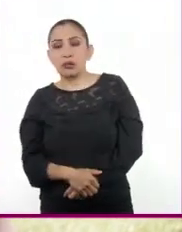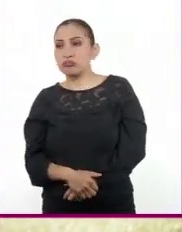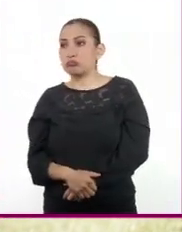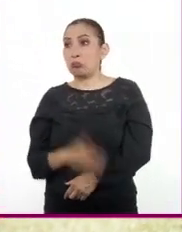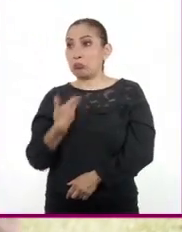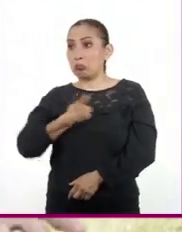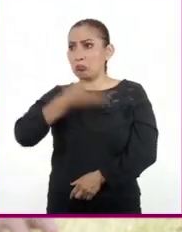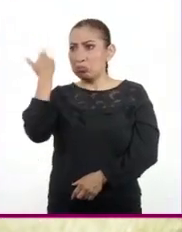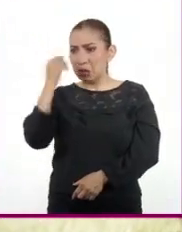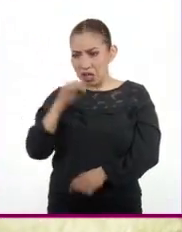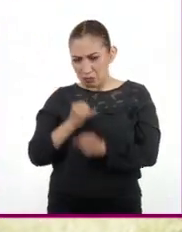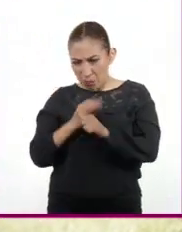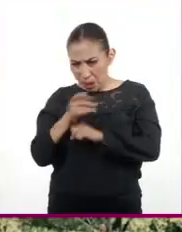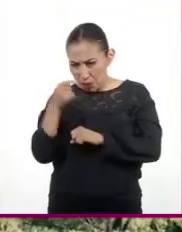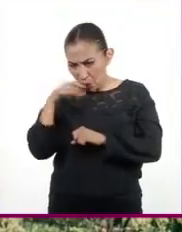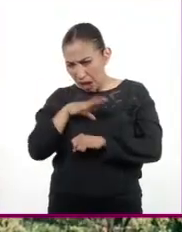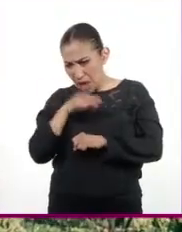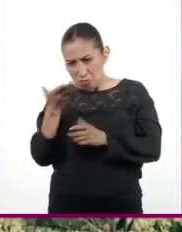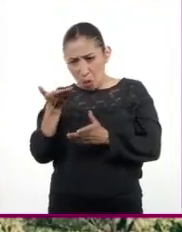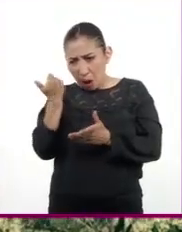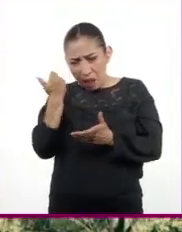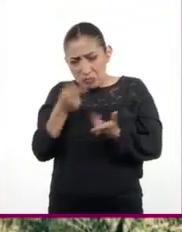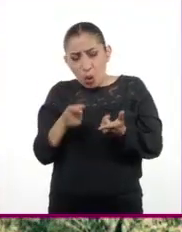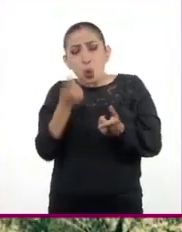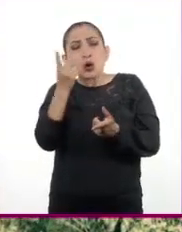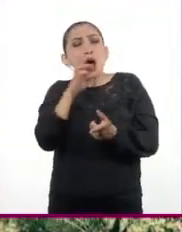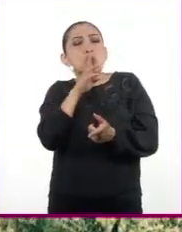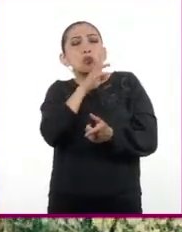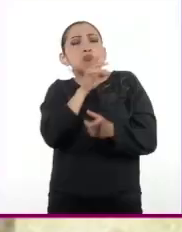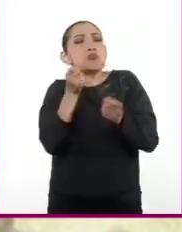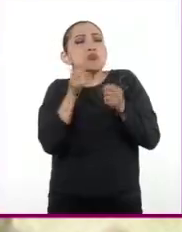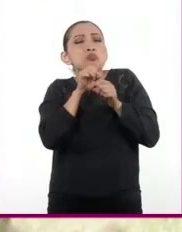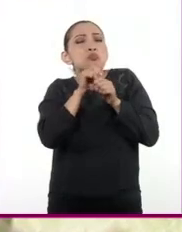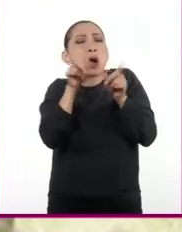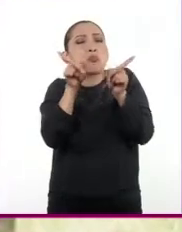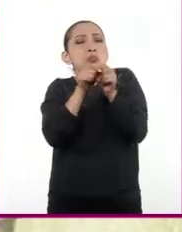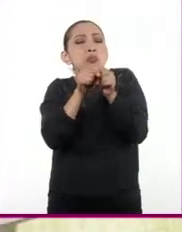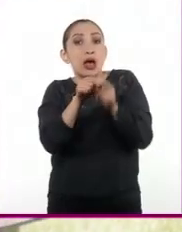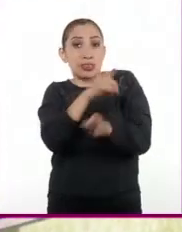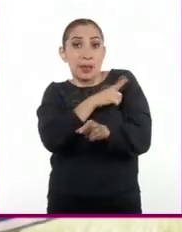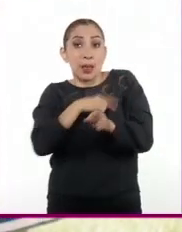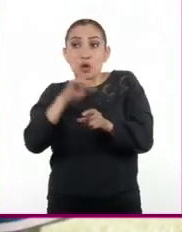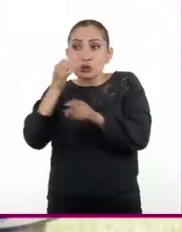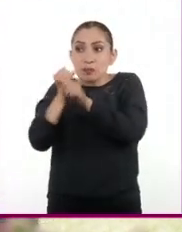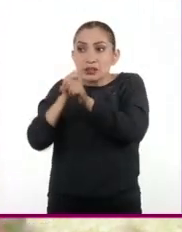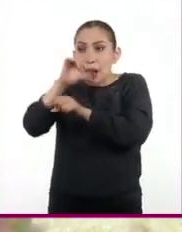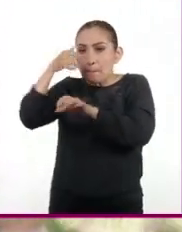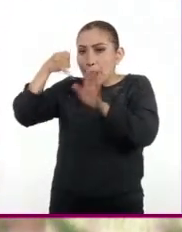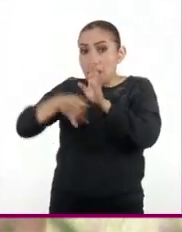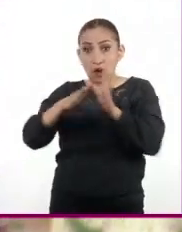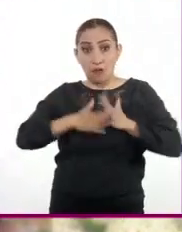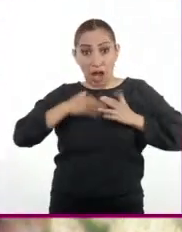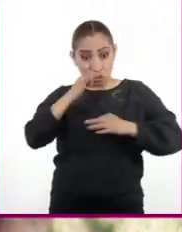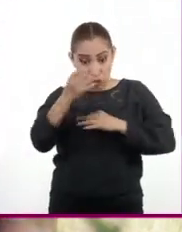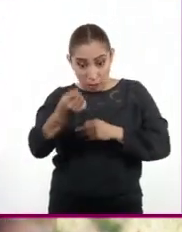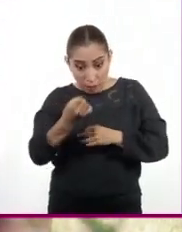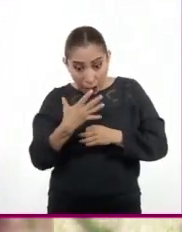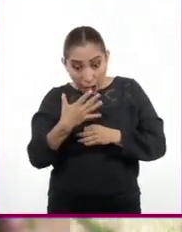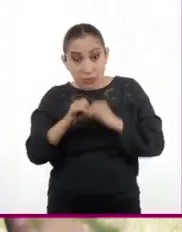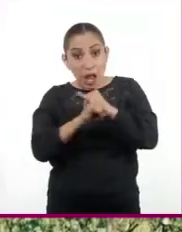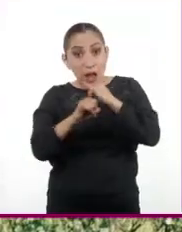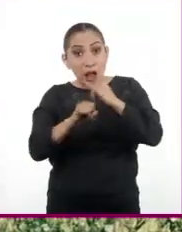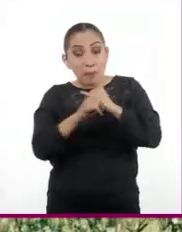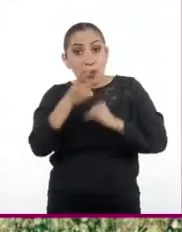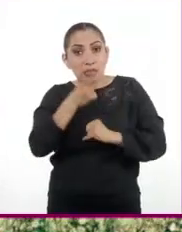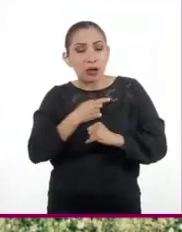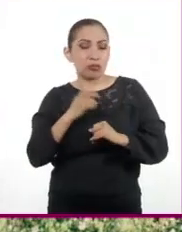sé, no encuentro más información. Parece que solo fue la nota de un día. Debemos consultar otras fuentes y no confiar en todo lo que circula en redes